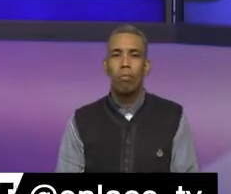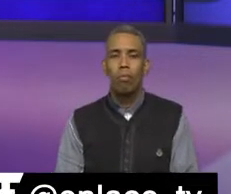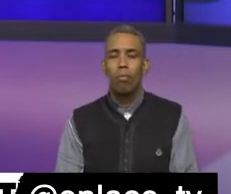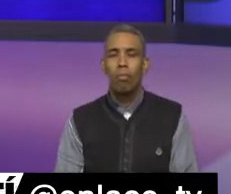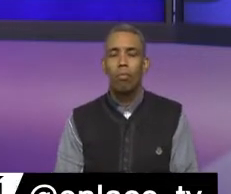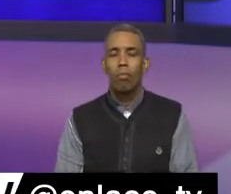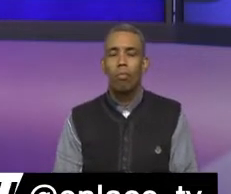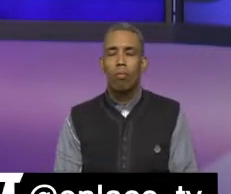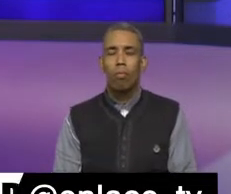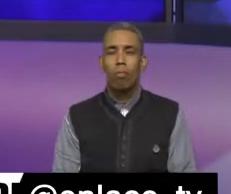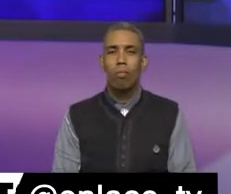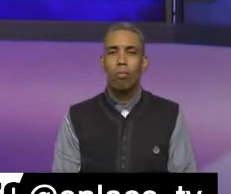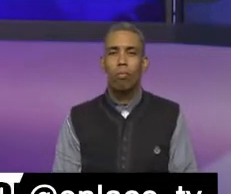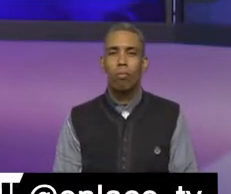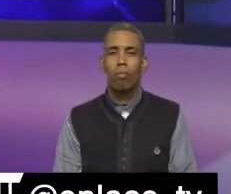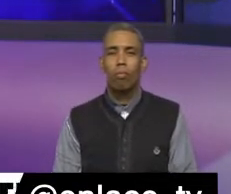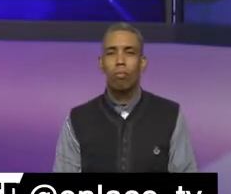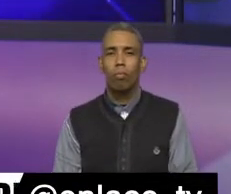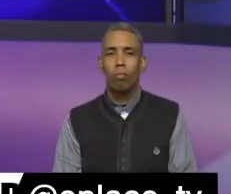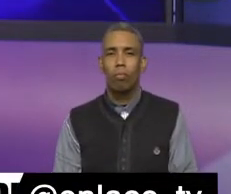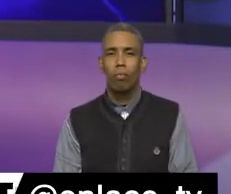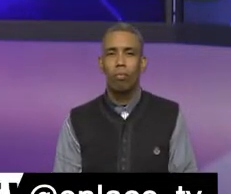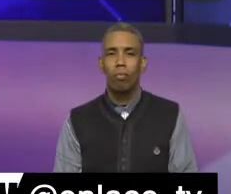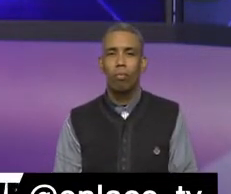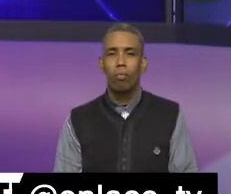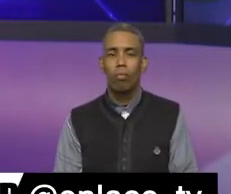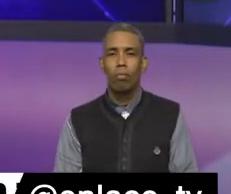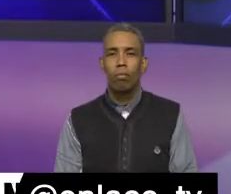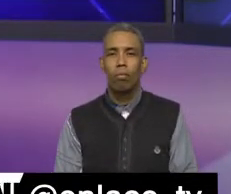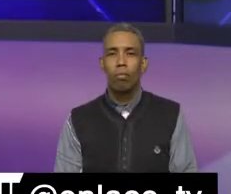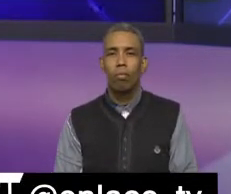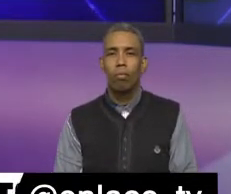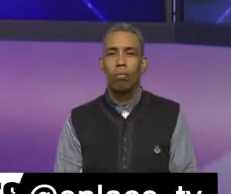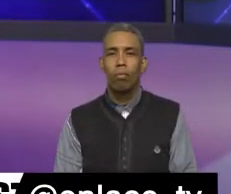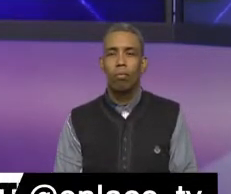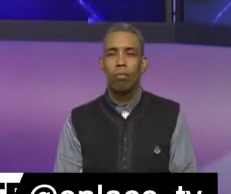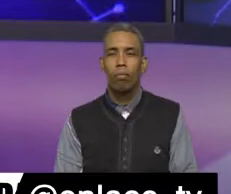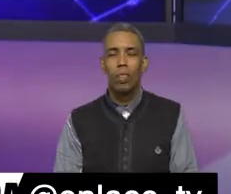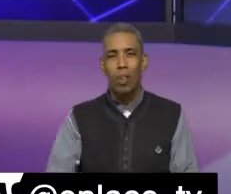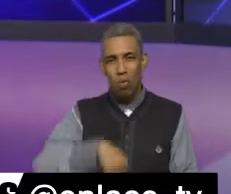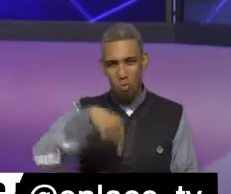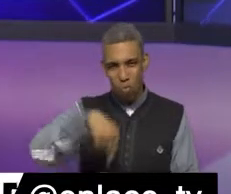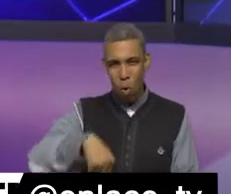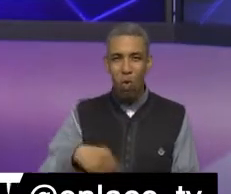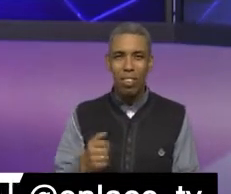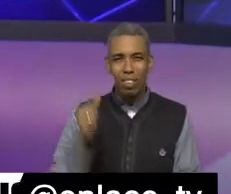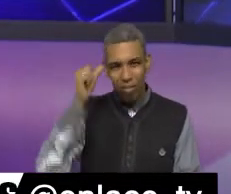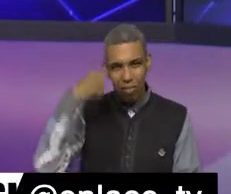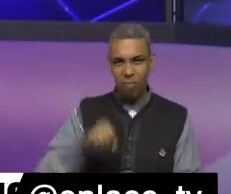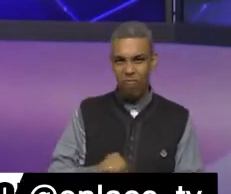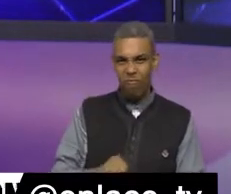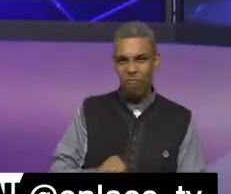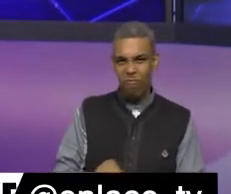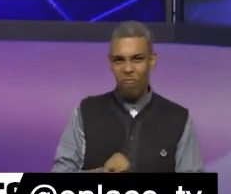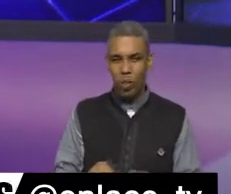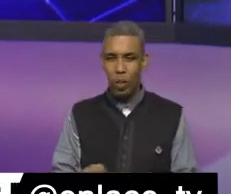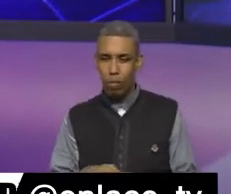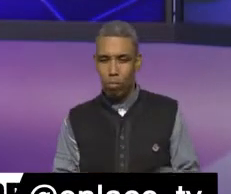Según las autoridades, más de 8.000 personas y 40 instituciones participaron en el simulacro nacional que en Barranca